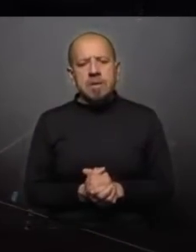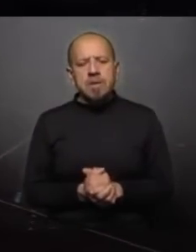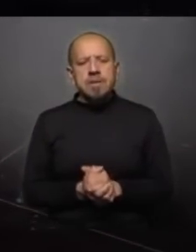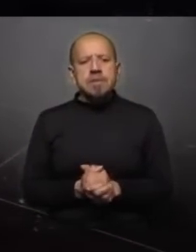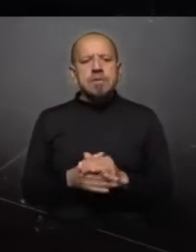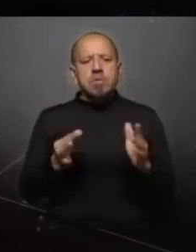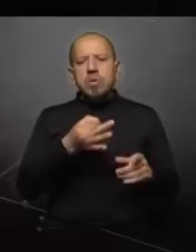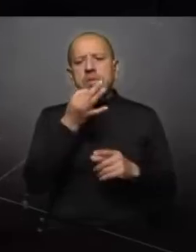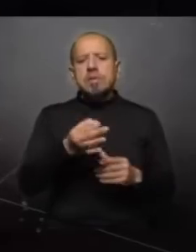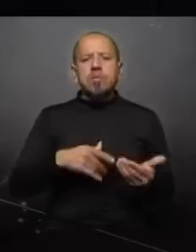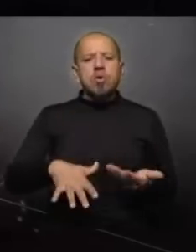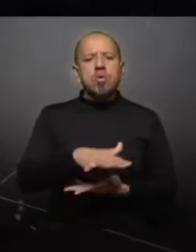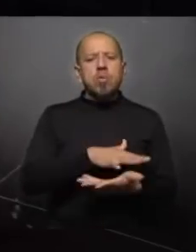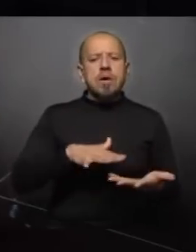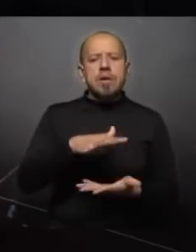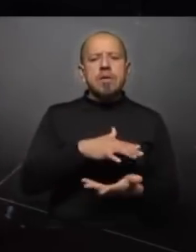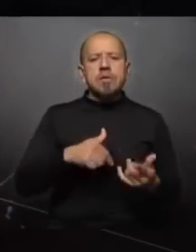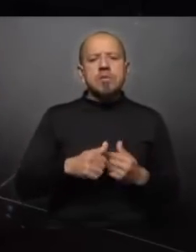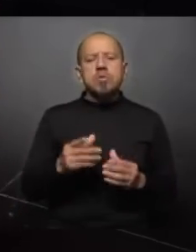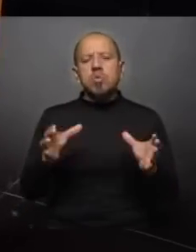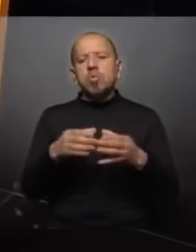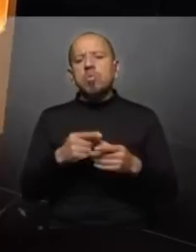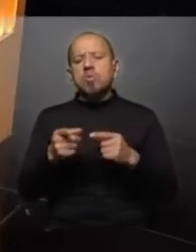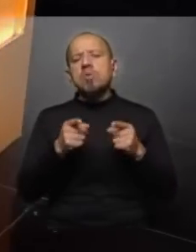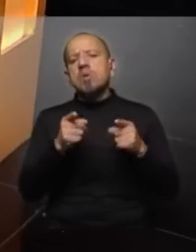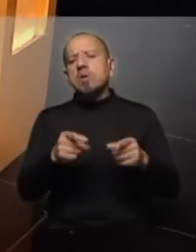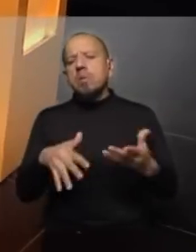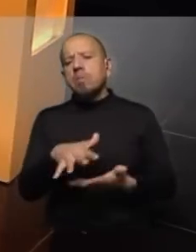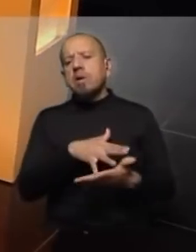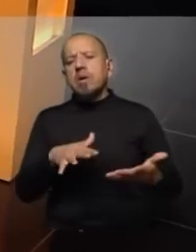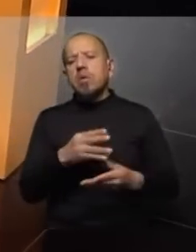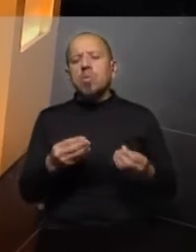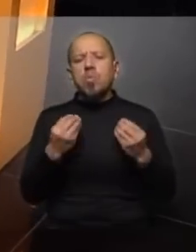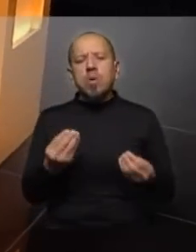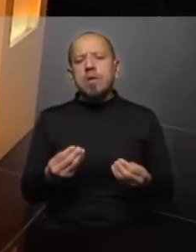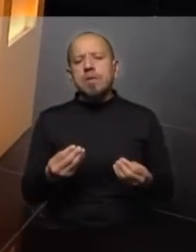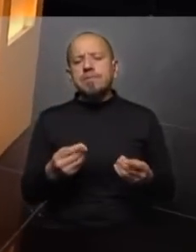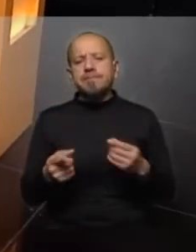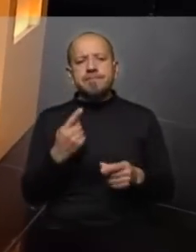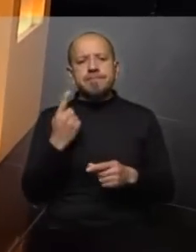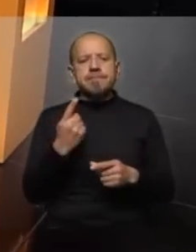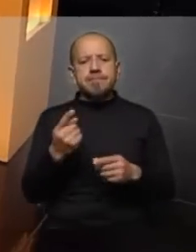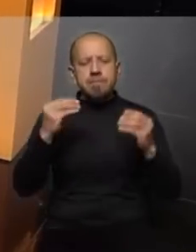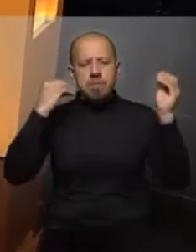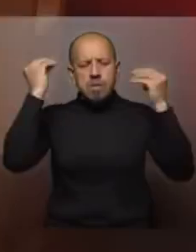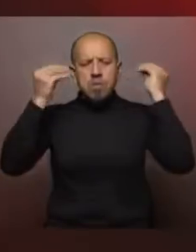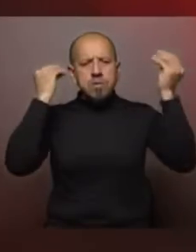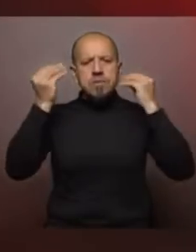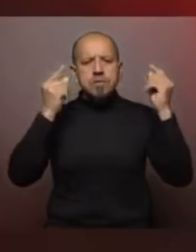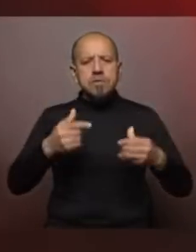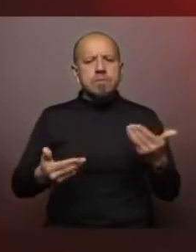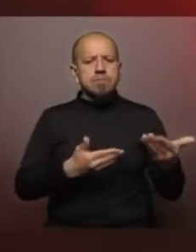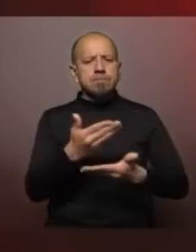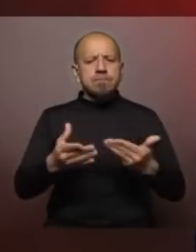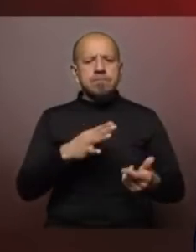hablamos de los barrios en el caso del colectivo de ustedes de qué barrios estamos hablando y cuáles son las principales de convivencia que